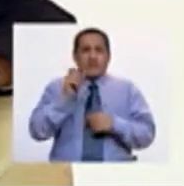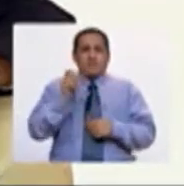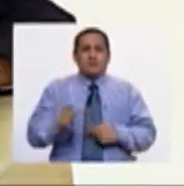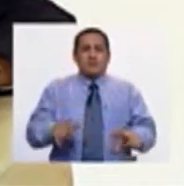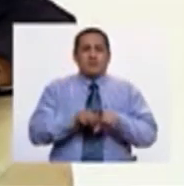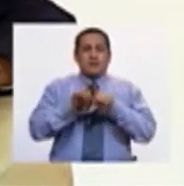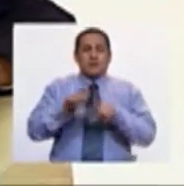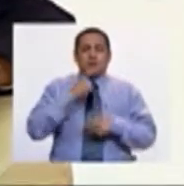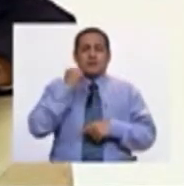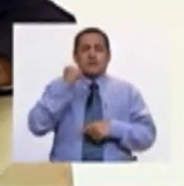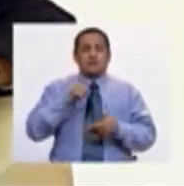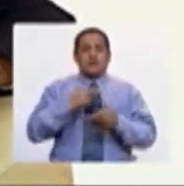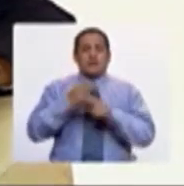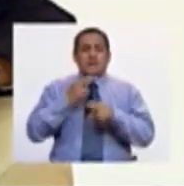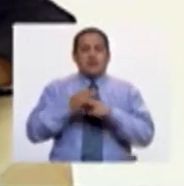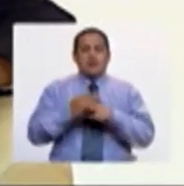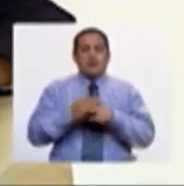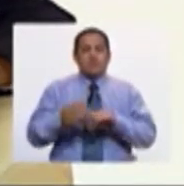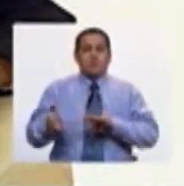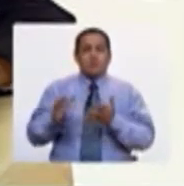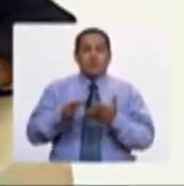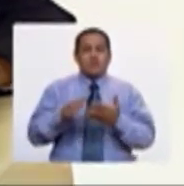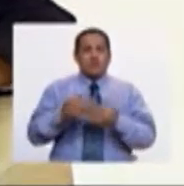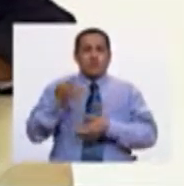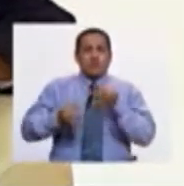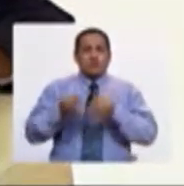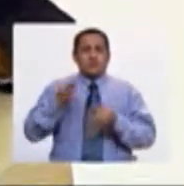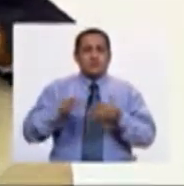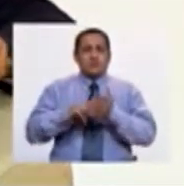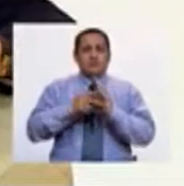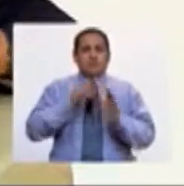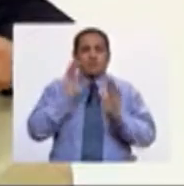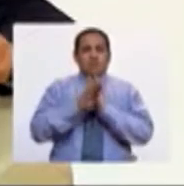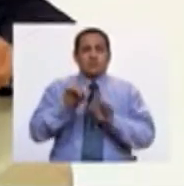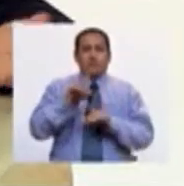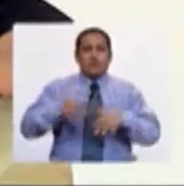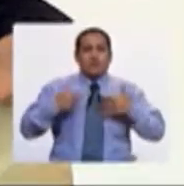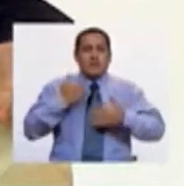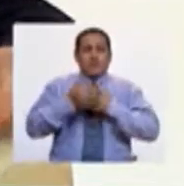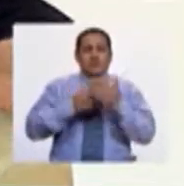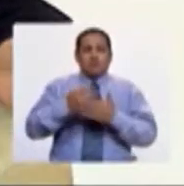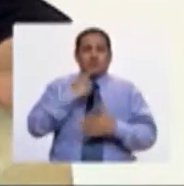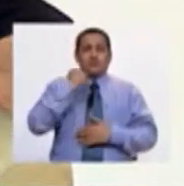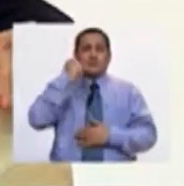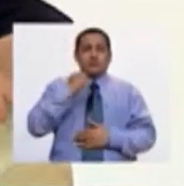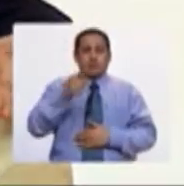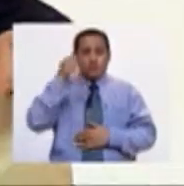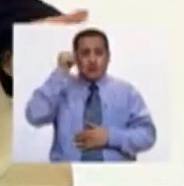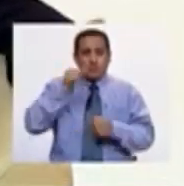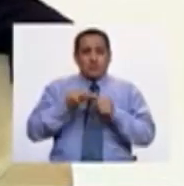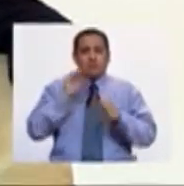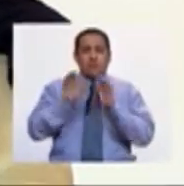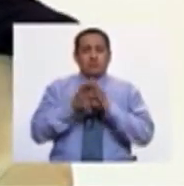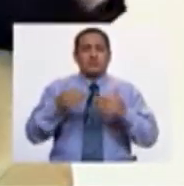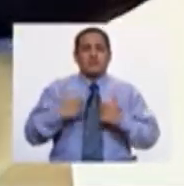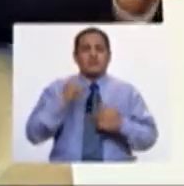a la cual en derecho se le llama en muerte civil, es decir, que no pueda ejercer sus derechos, porque recuerda cuál es el efecto que